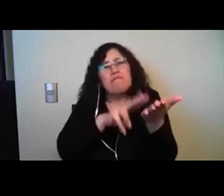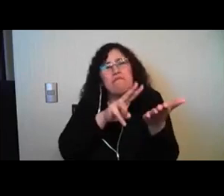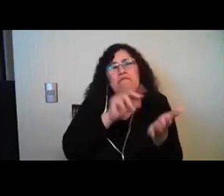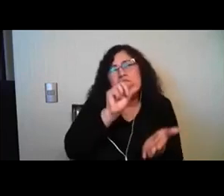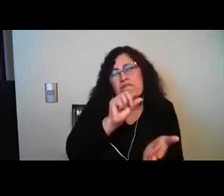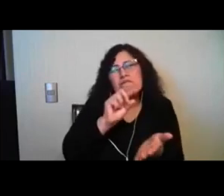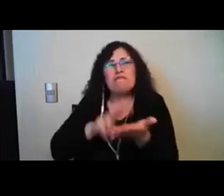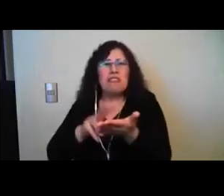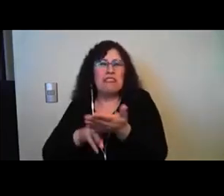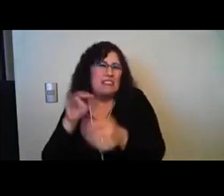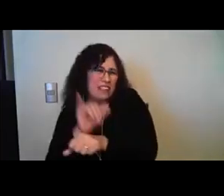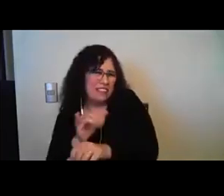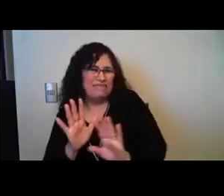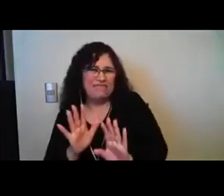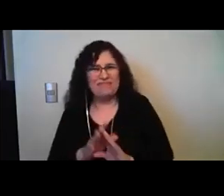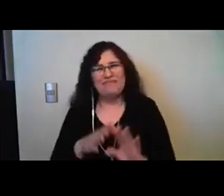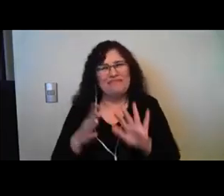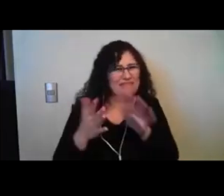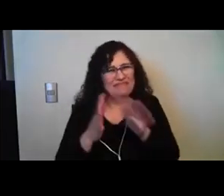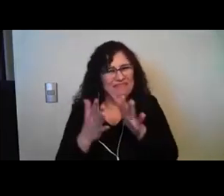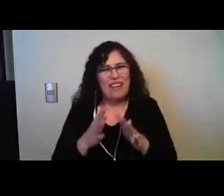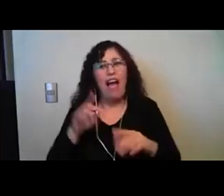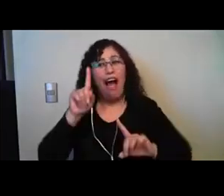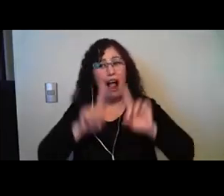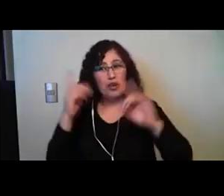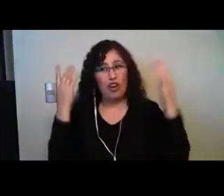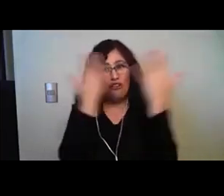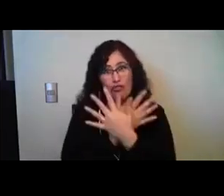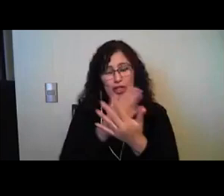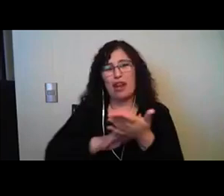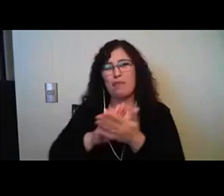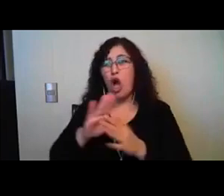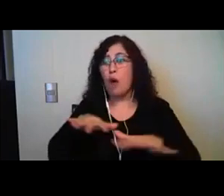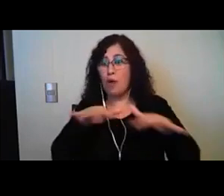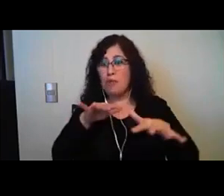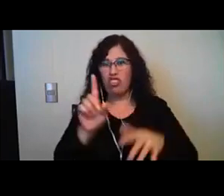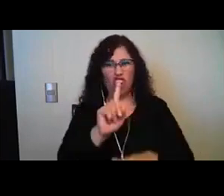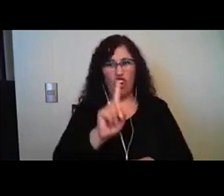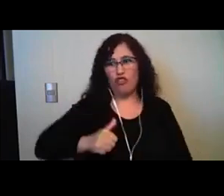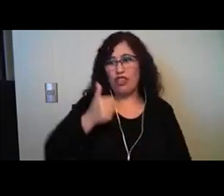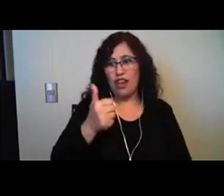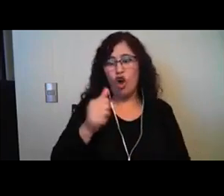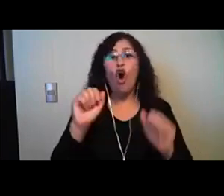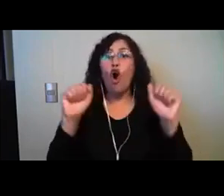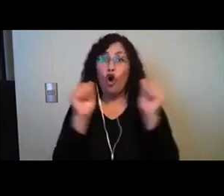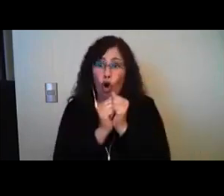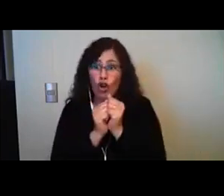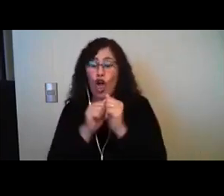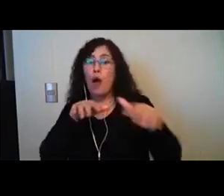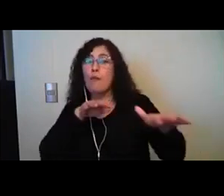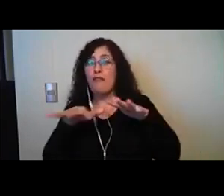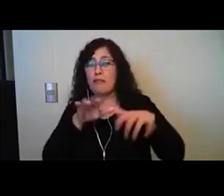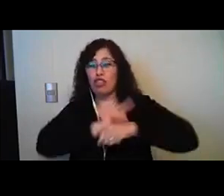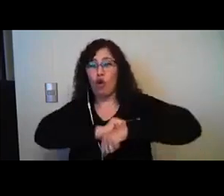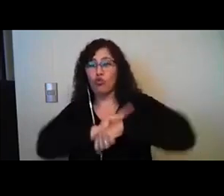movimientos, pero no, o sea, no están en parte, ¿ya? Porque confunden los movimientos involuntarios con movimientos automáticos, ¿ya? Entonces, los